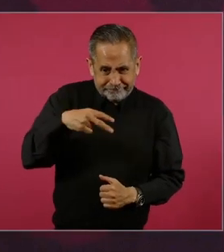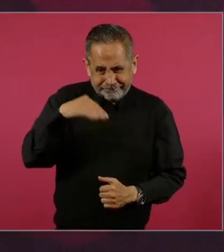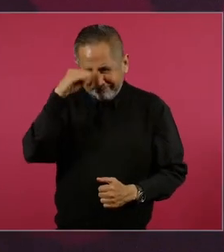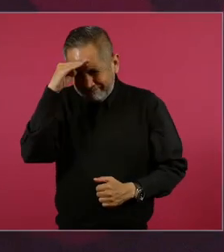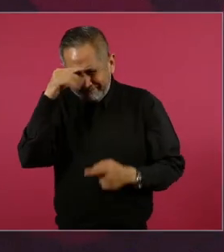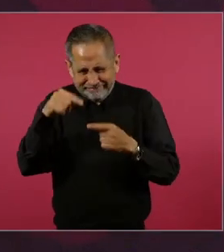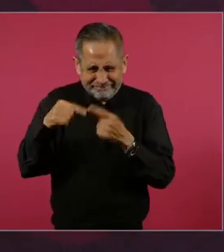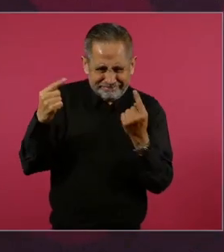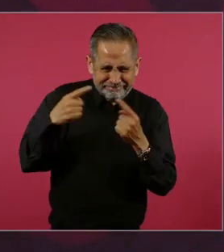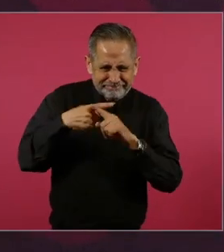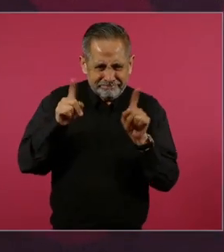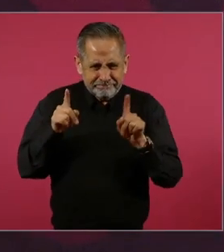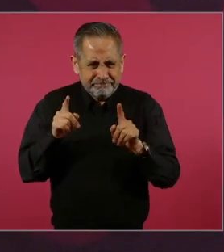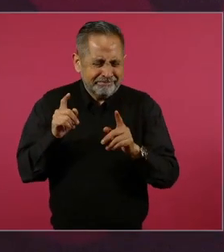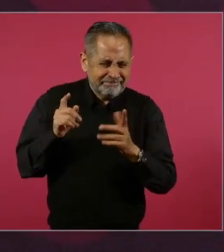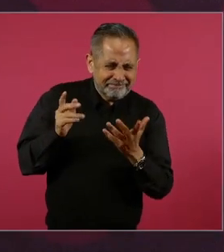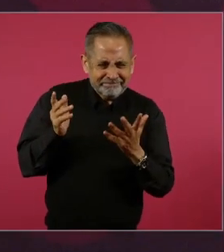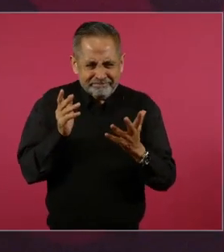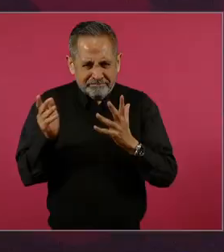con